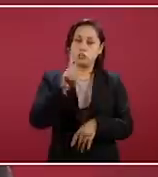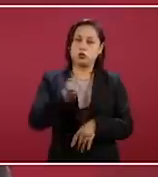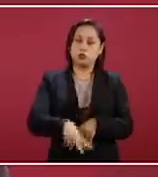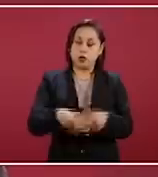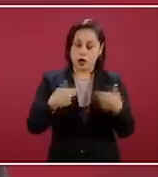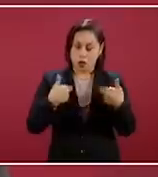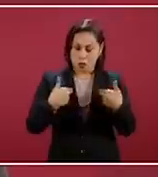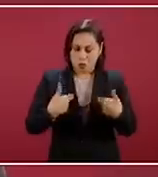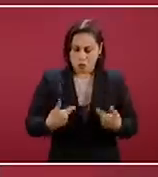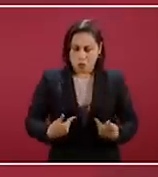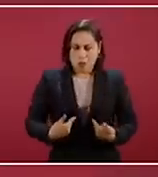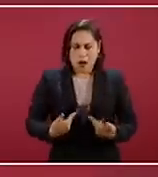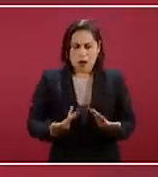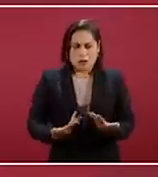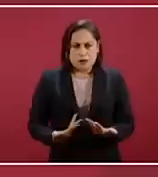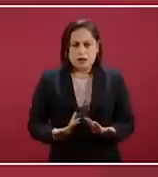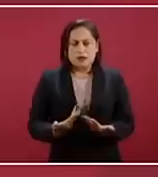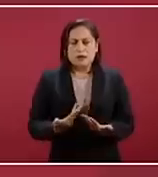o de